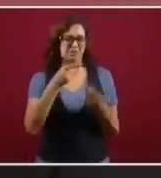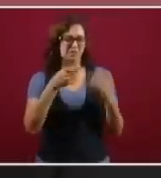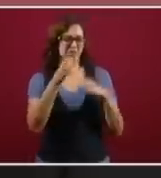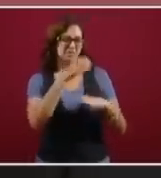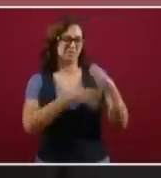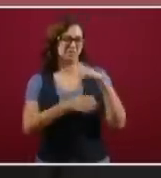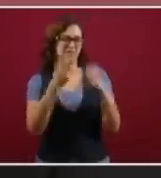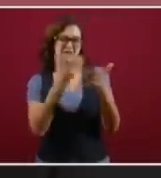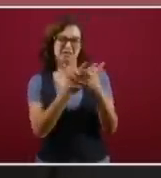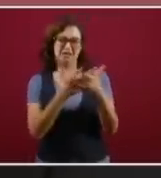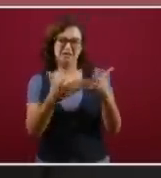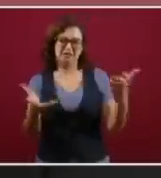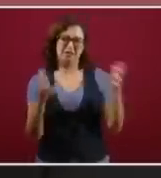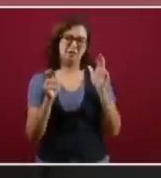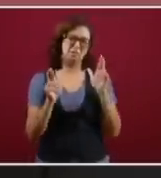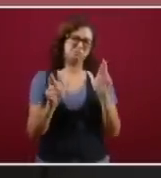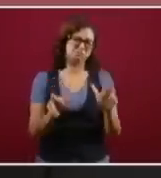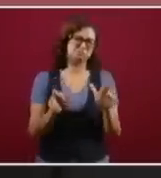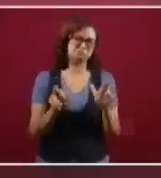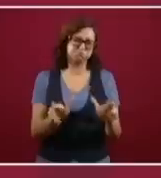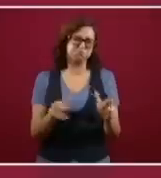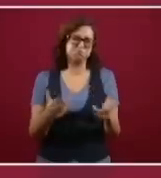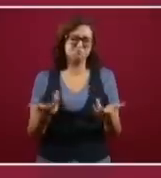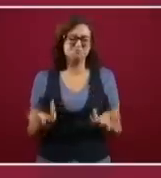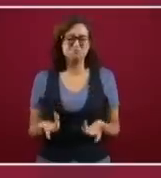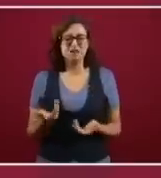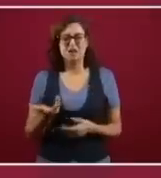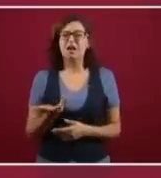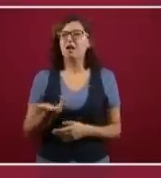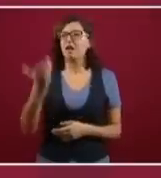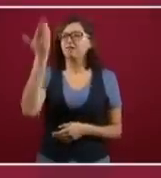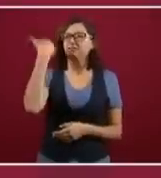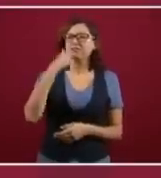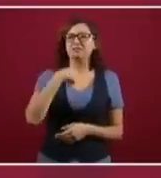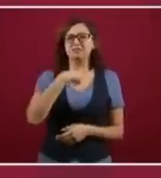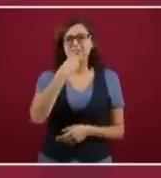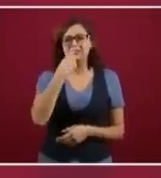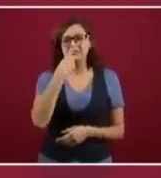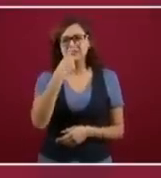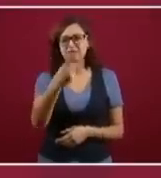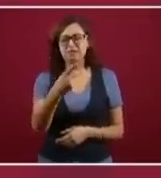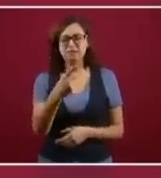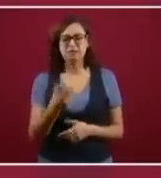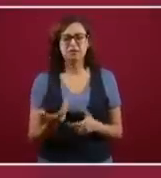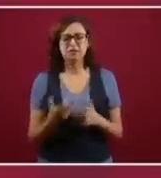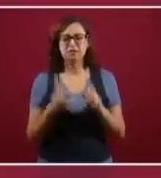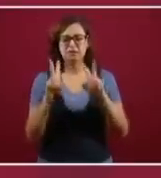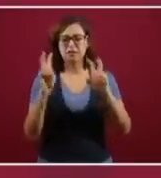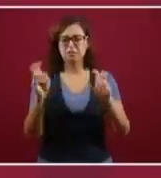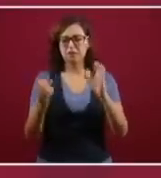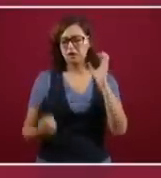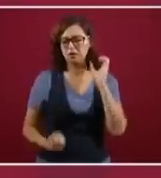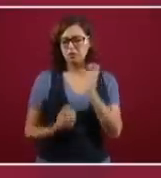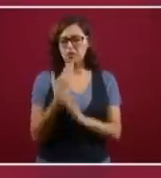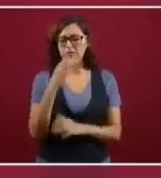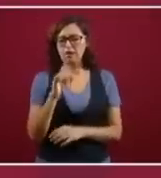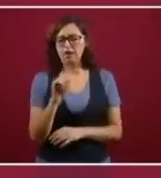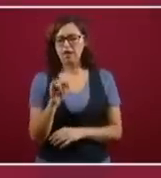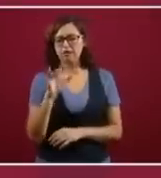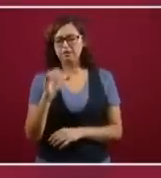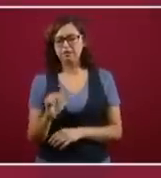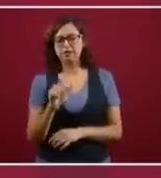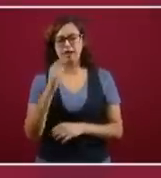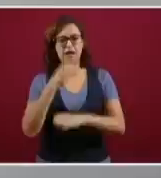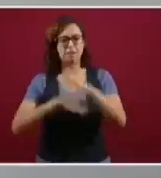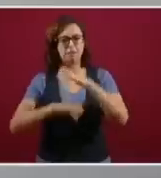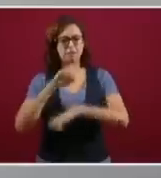grandes corporaciones. Yo les comentaba de la nueva ética de las corporaciones en Estados